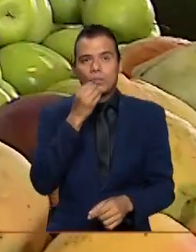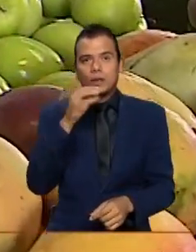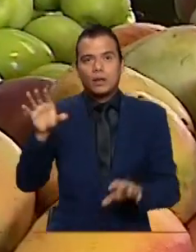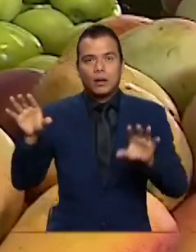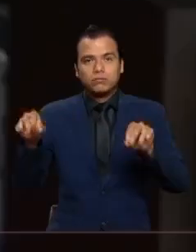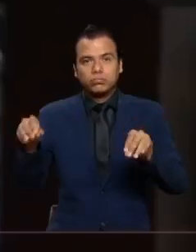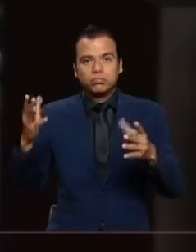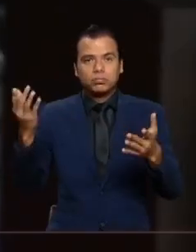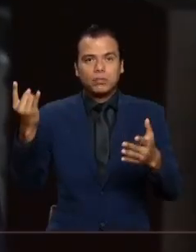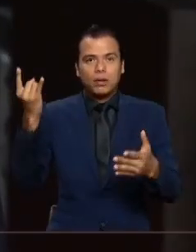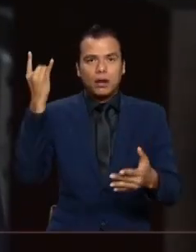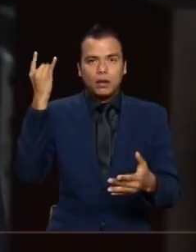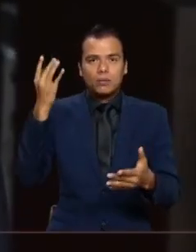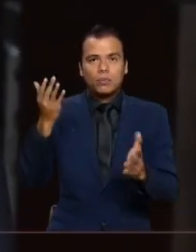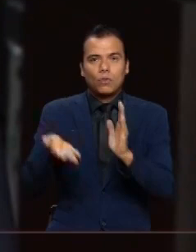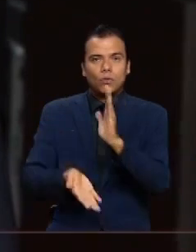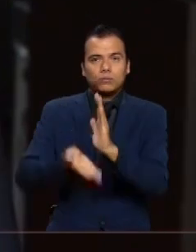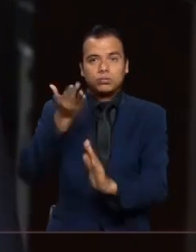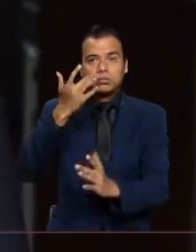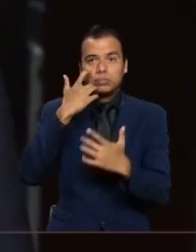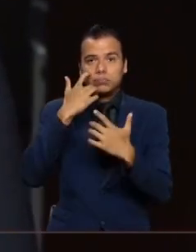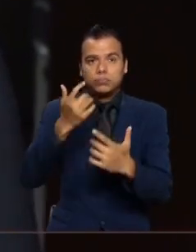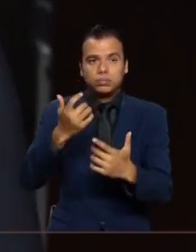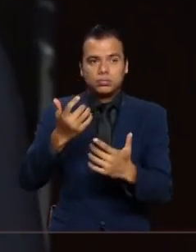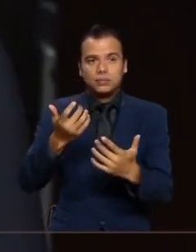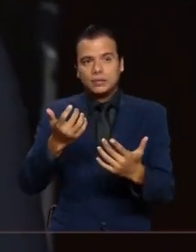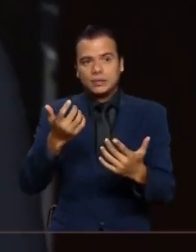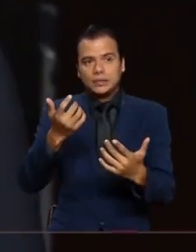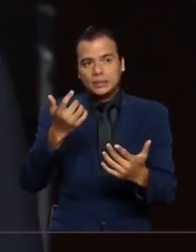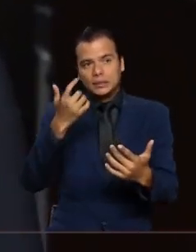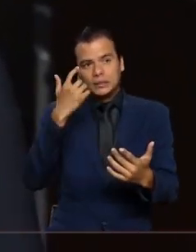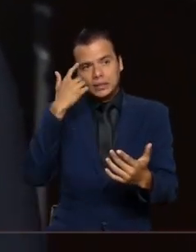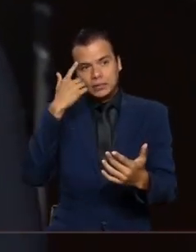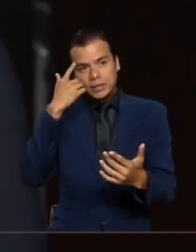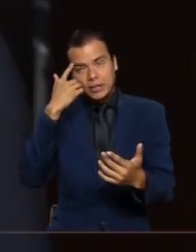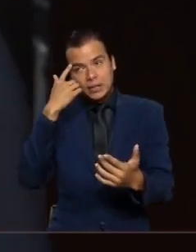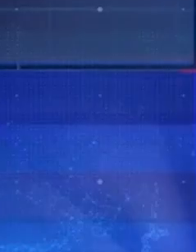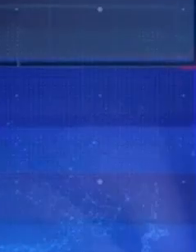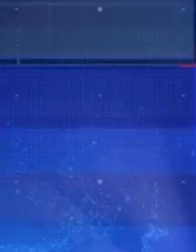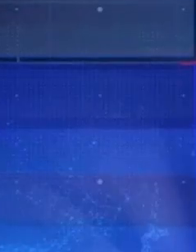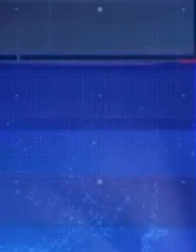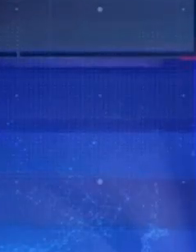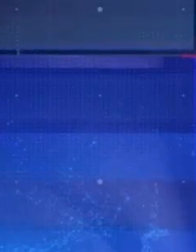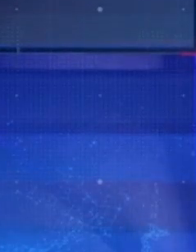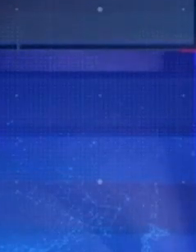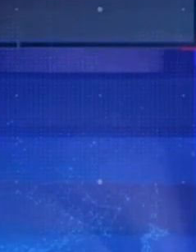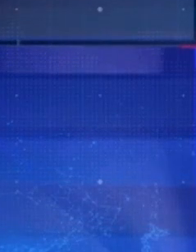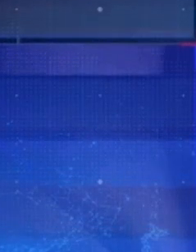alimentos, el monitoreo a los precios y esperar que no haya especulación en los precios por este fenómeno.